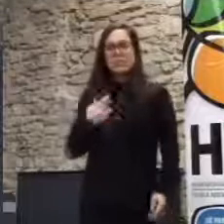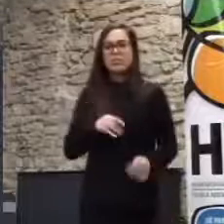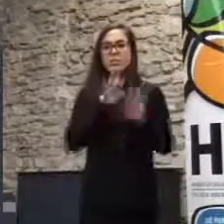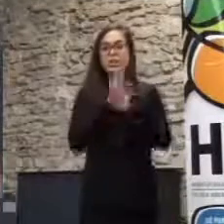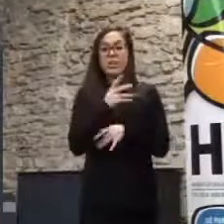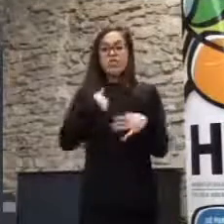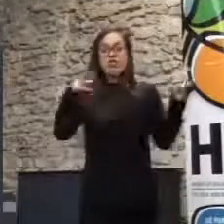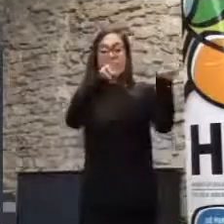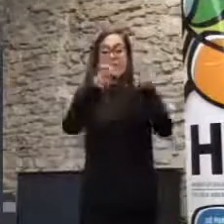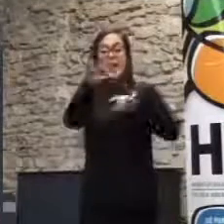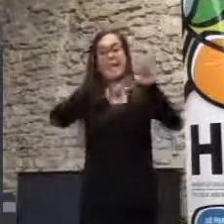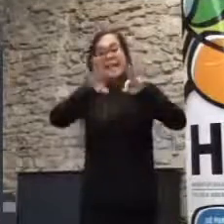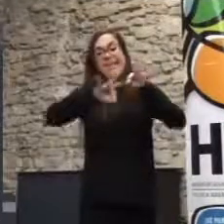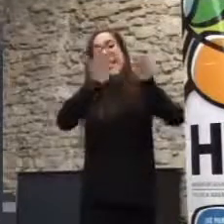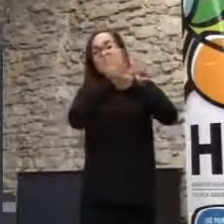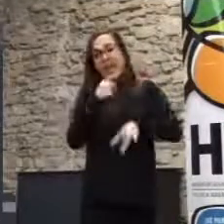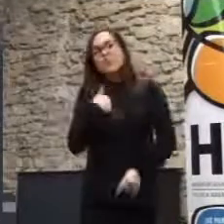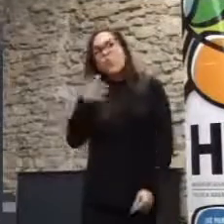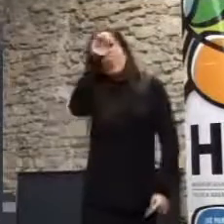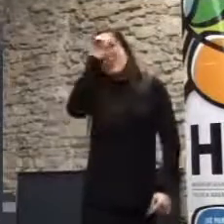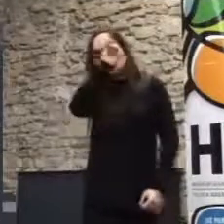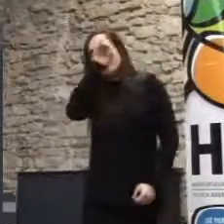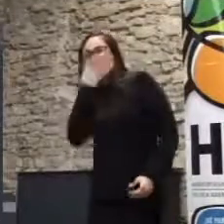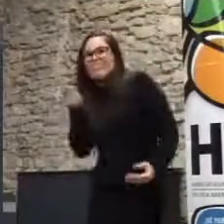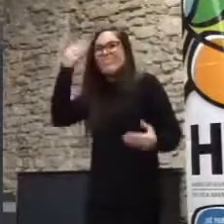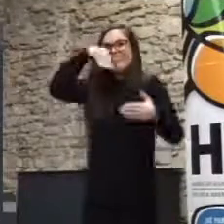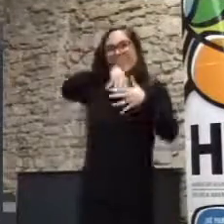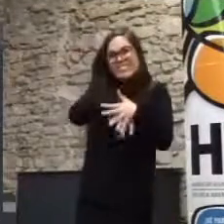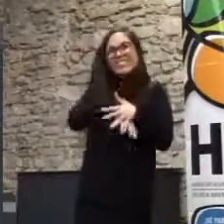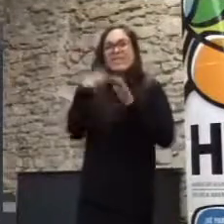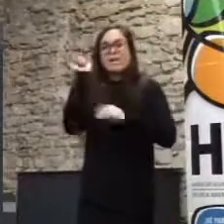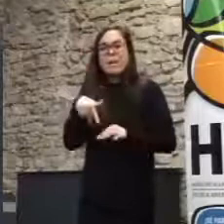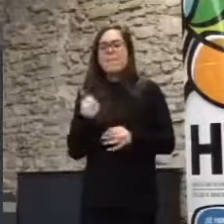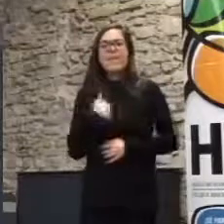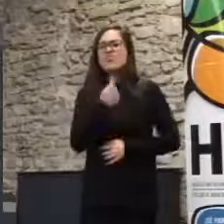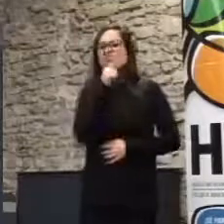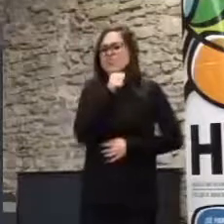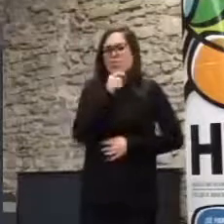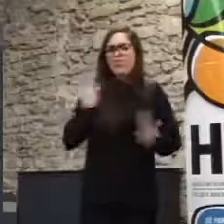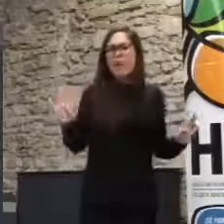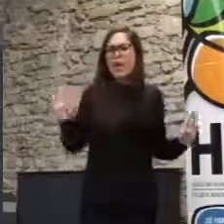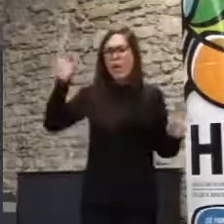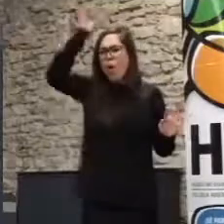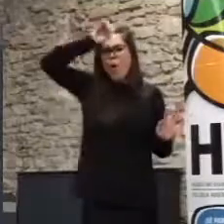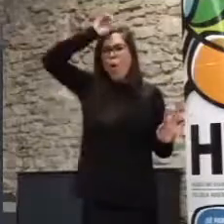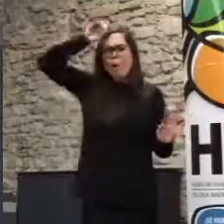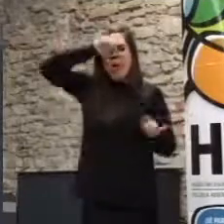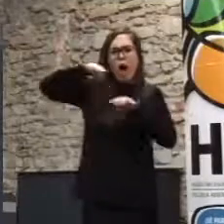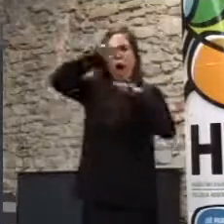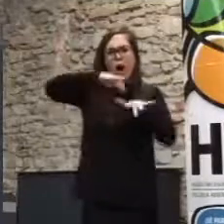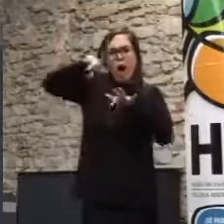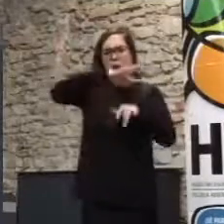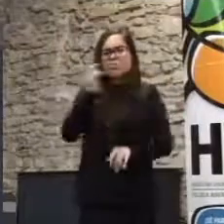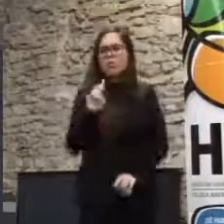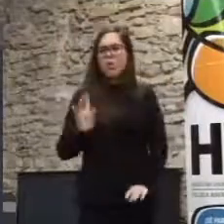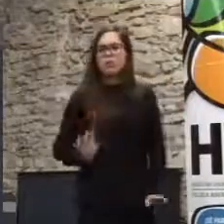eligiendo el tema, ya estás opinando. Pero yo no quiero formarle la opinión, no quiero que nadie diga mañana es